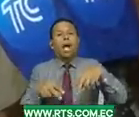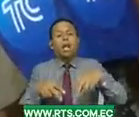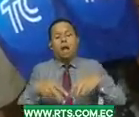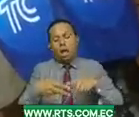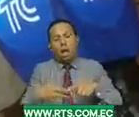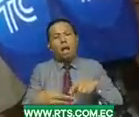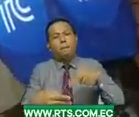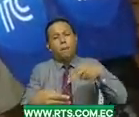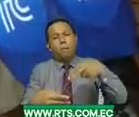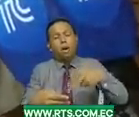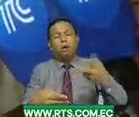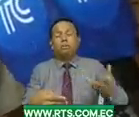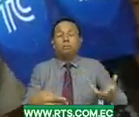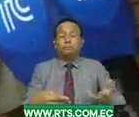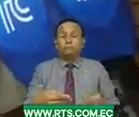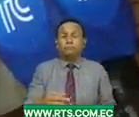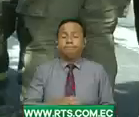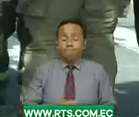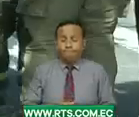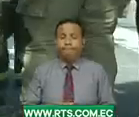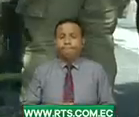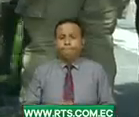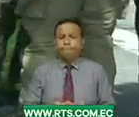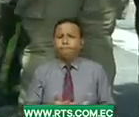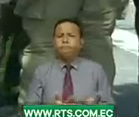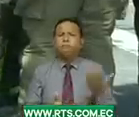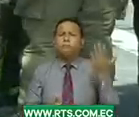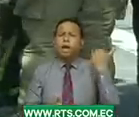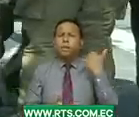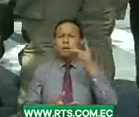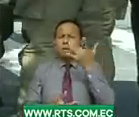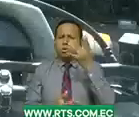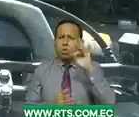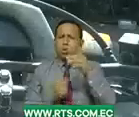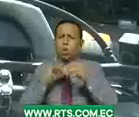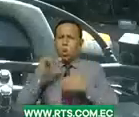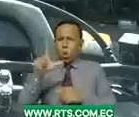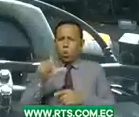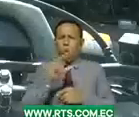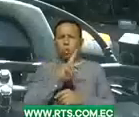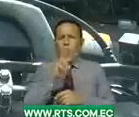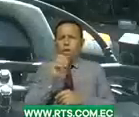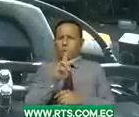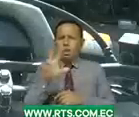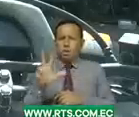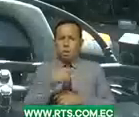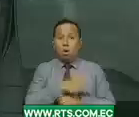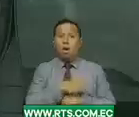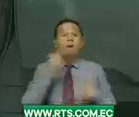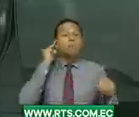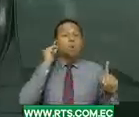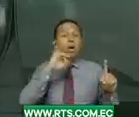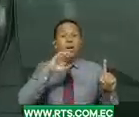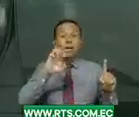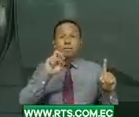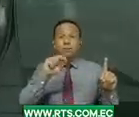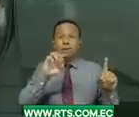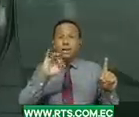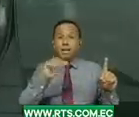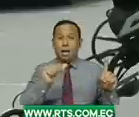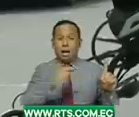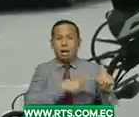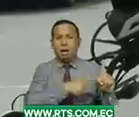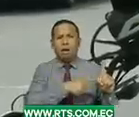inferiores y superiores. El 18 de julio del 2022 en el barrio San Carlos, Yesenia sufrió el primer atentado. Un